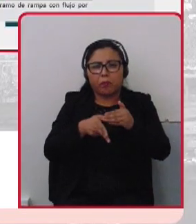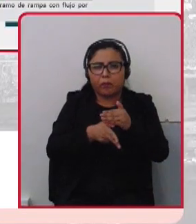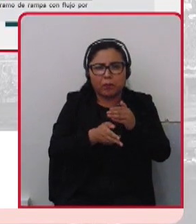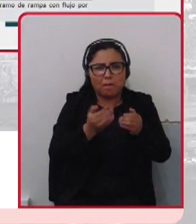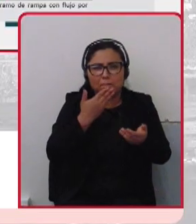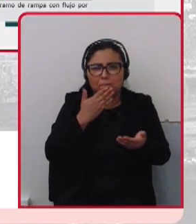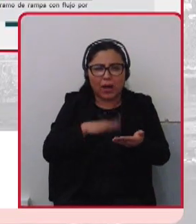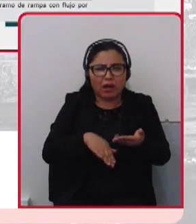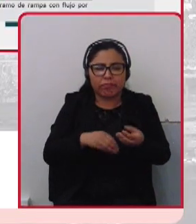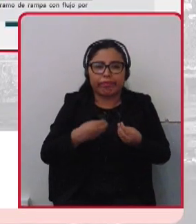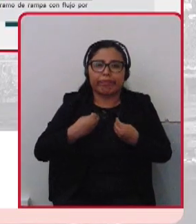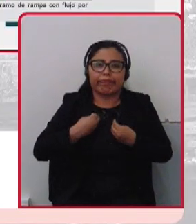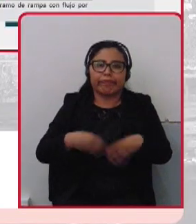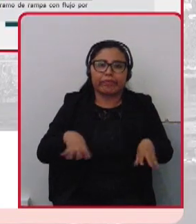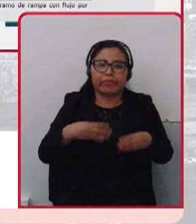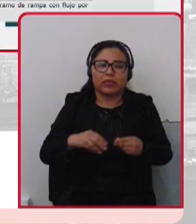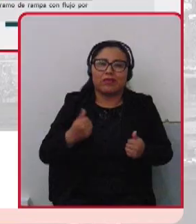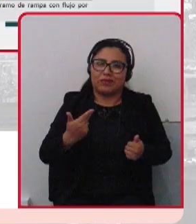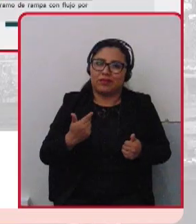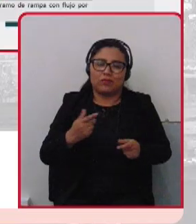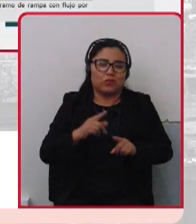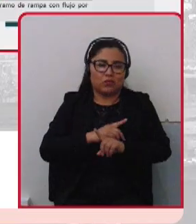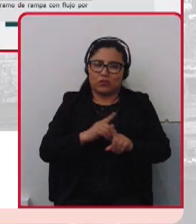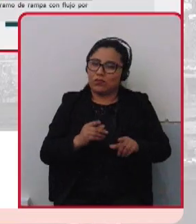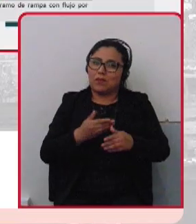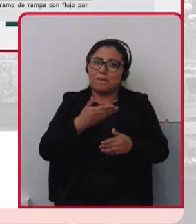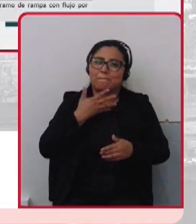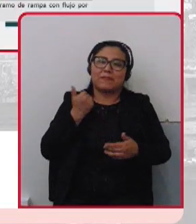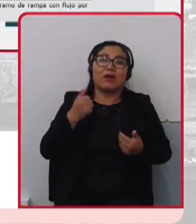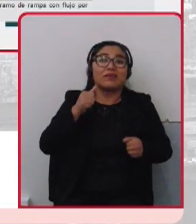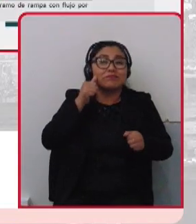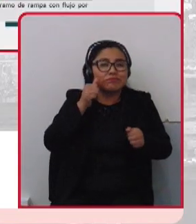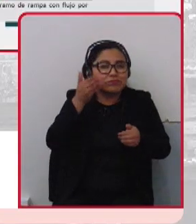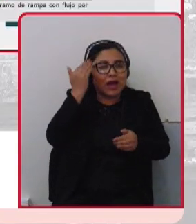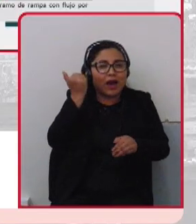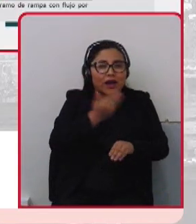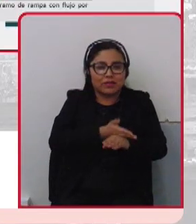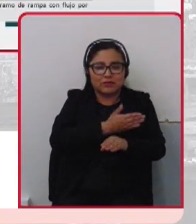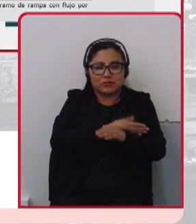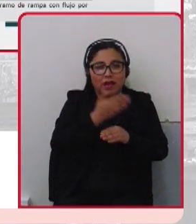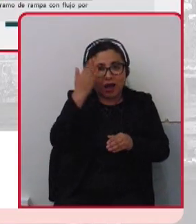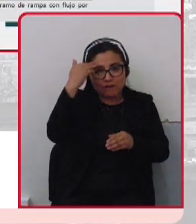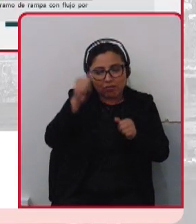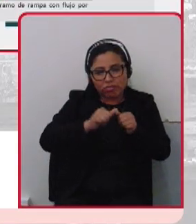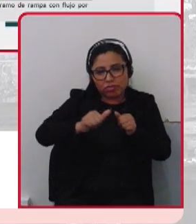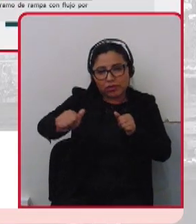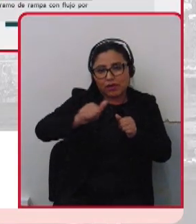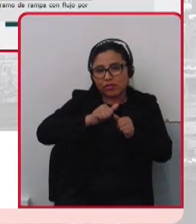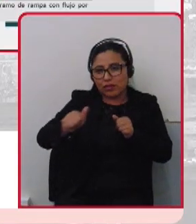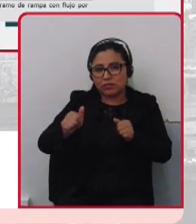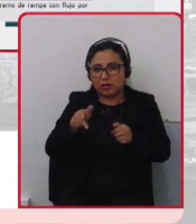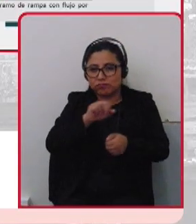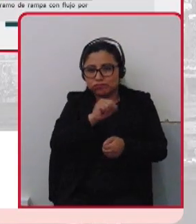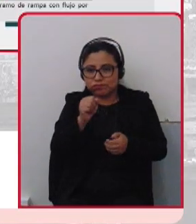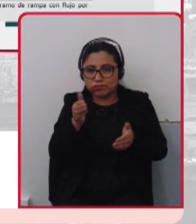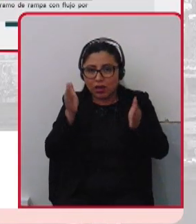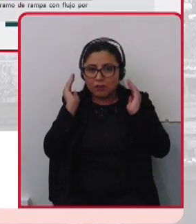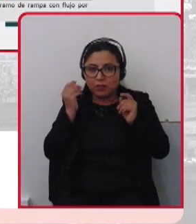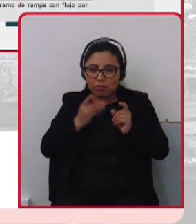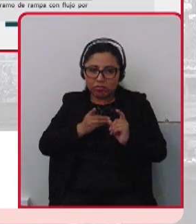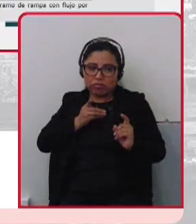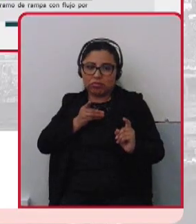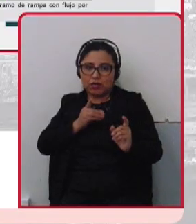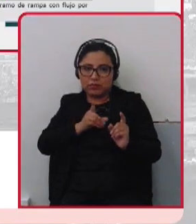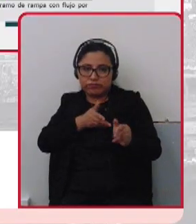En tal sentido, nosotros considerando restricciones, como son las distancias de separación entre cada uno de nuestros camiones, hemos evaluado la utilización de cada